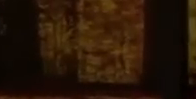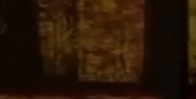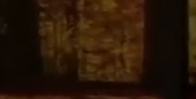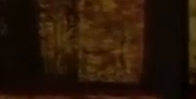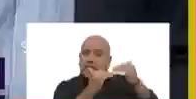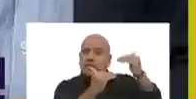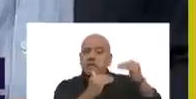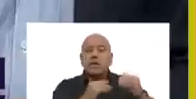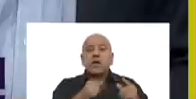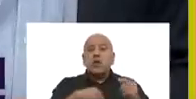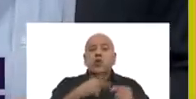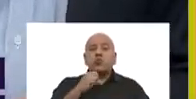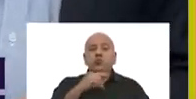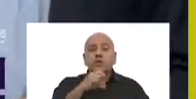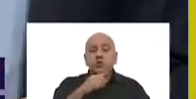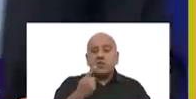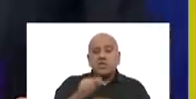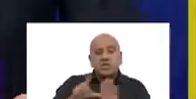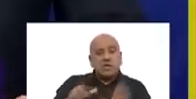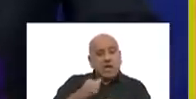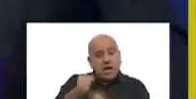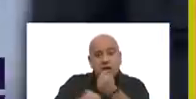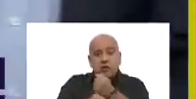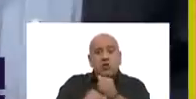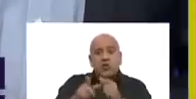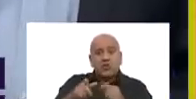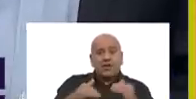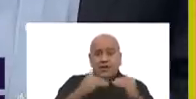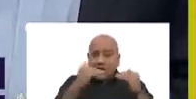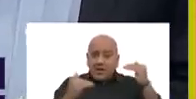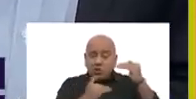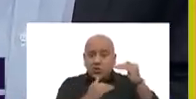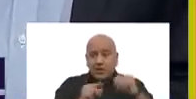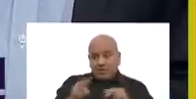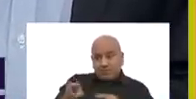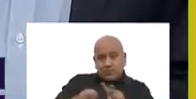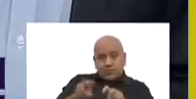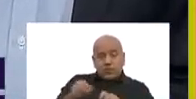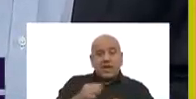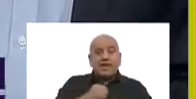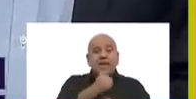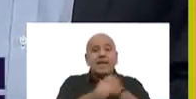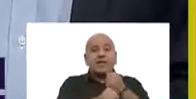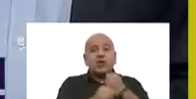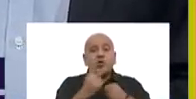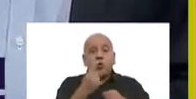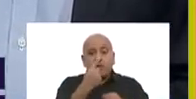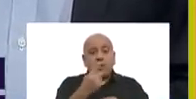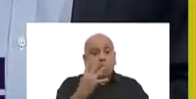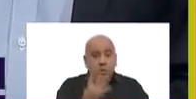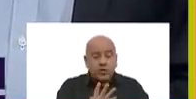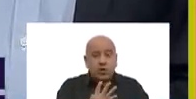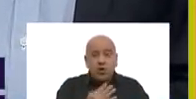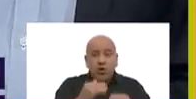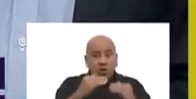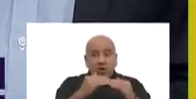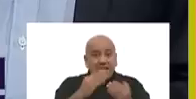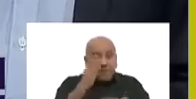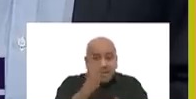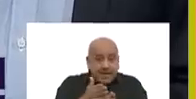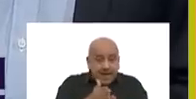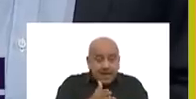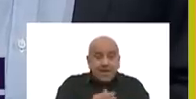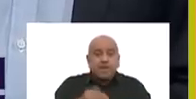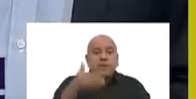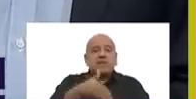la mesa ni el publicista más esmerado de la oposición puede decir que haya una década perdida esto fue oscar